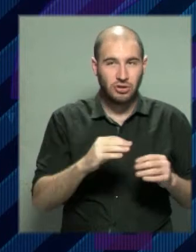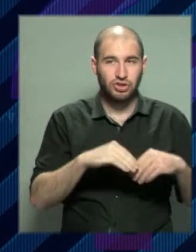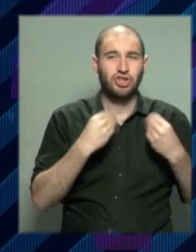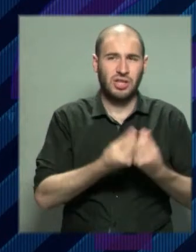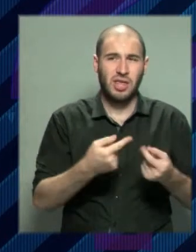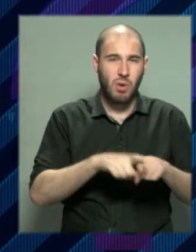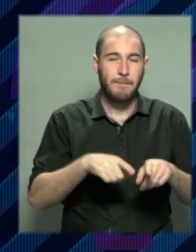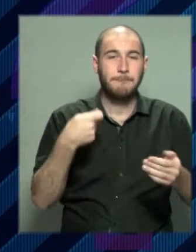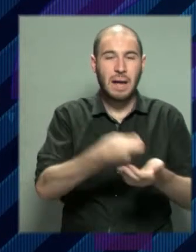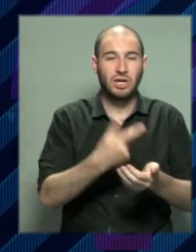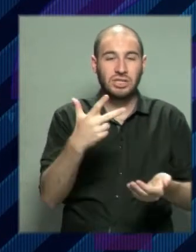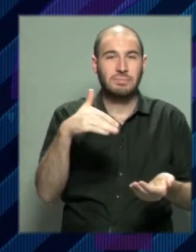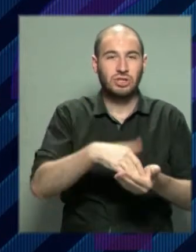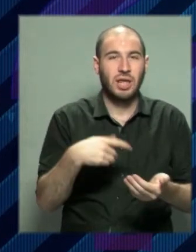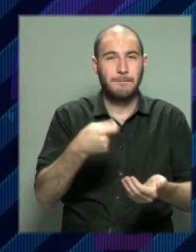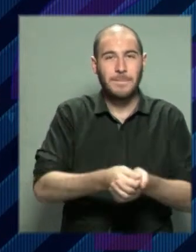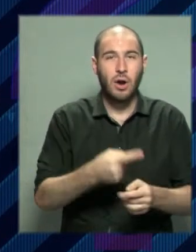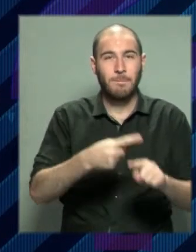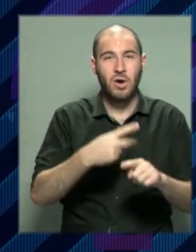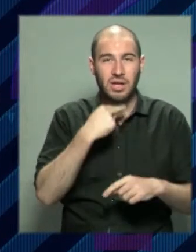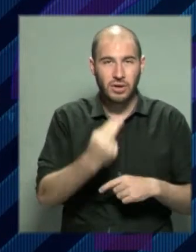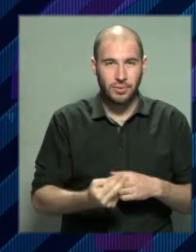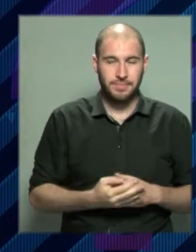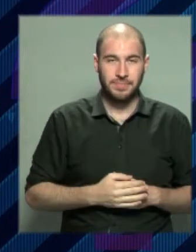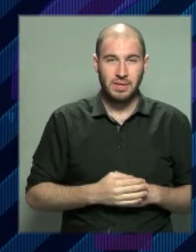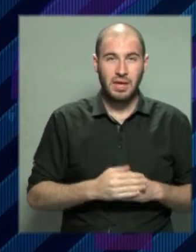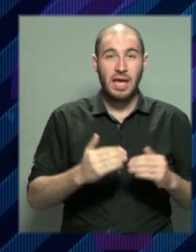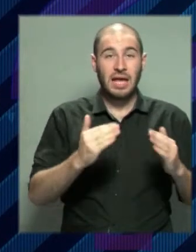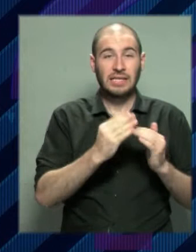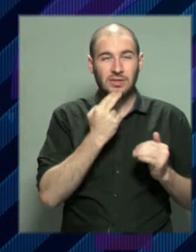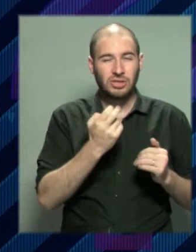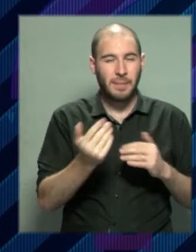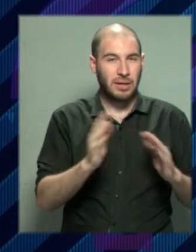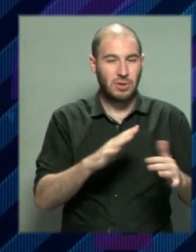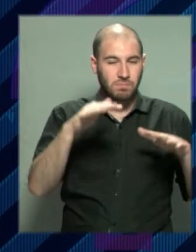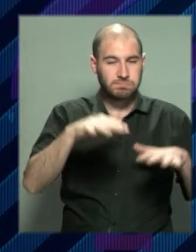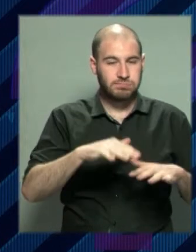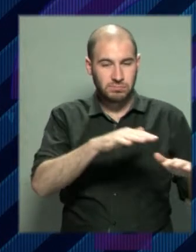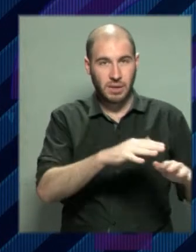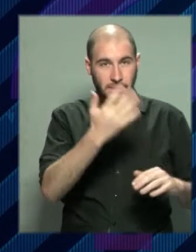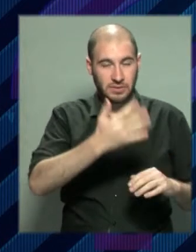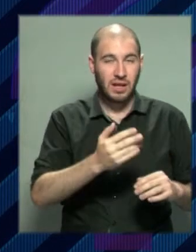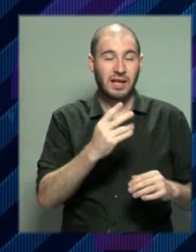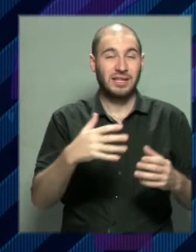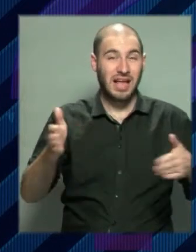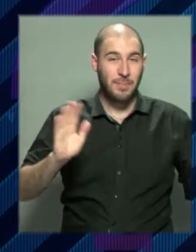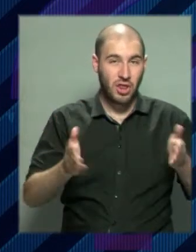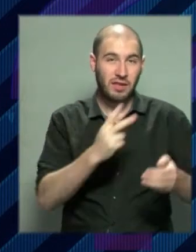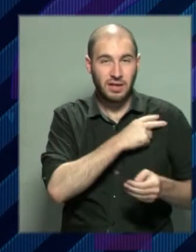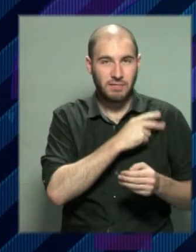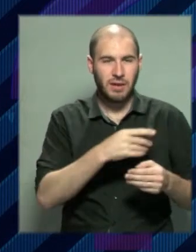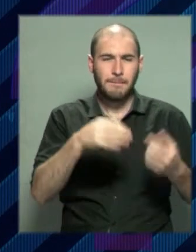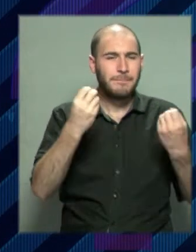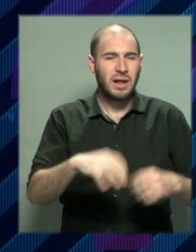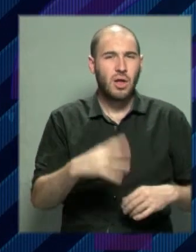equivalente al pago de 3 millones de asignaciones universales por hijo. La Casa Rosada calculó que la movilización del dirigente camionero trajo pérdidas